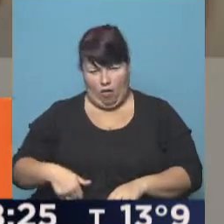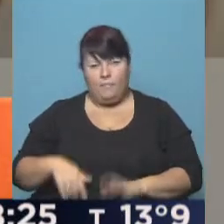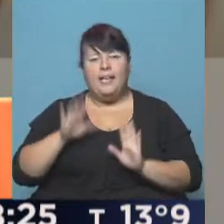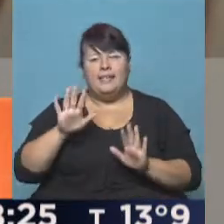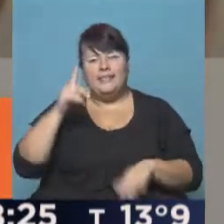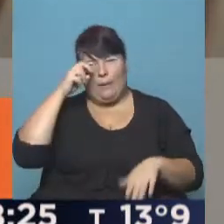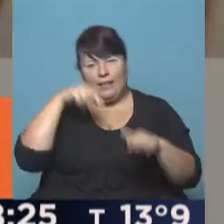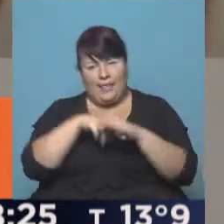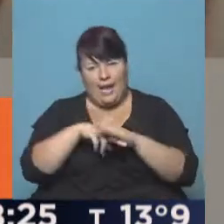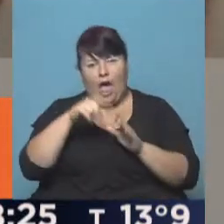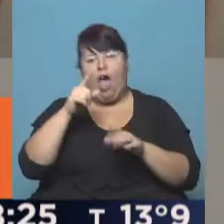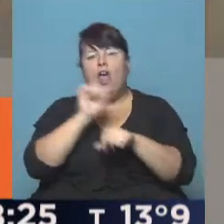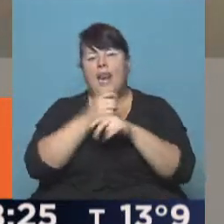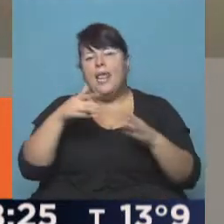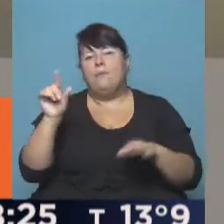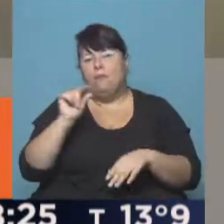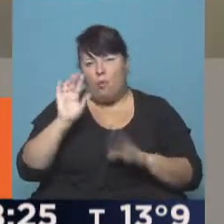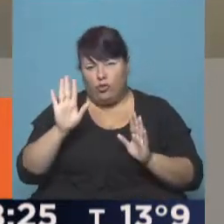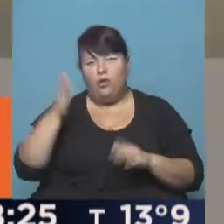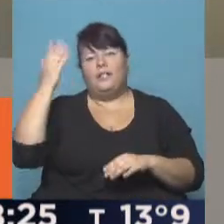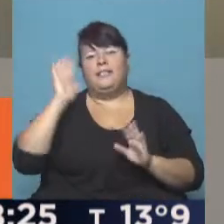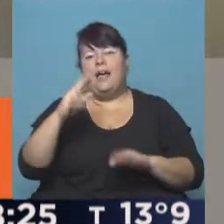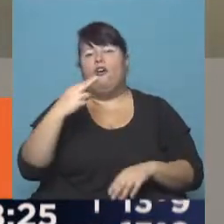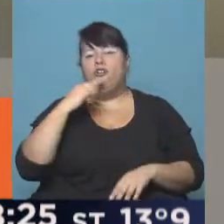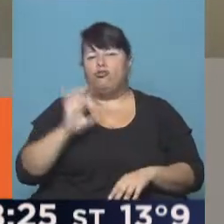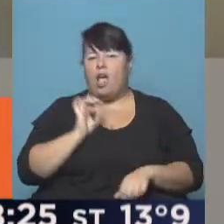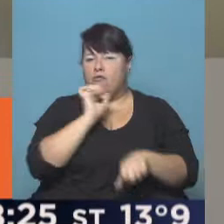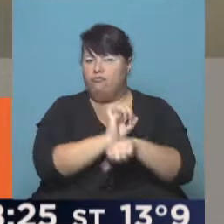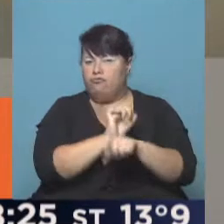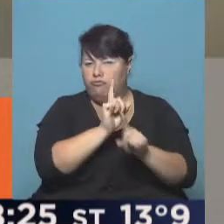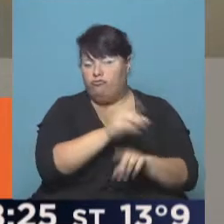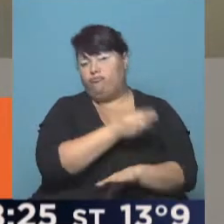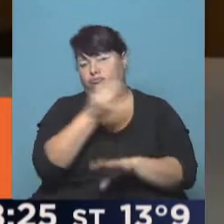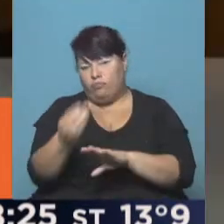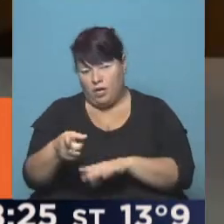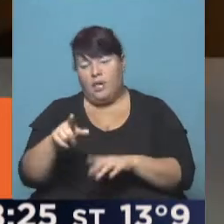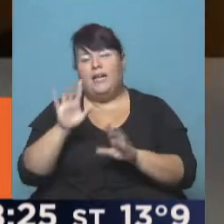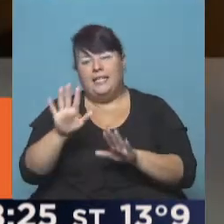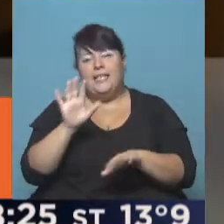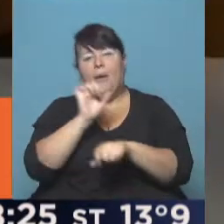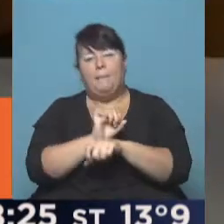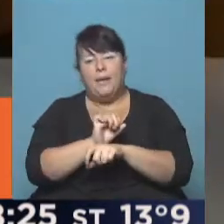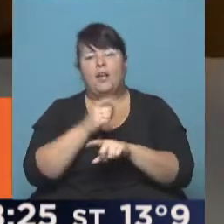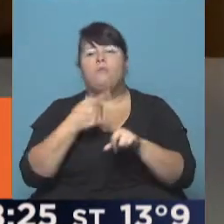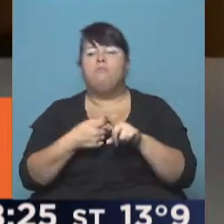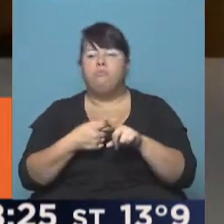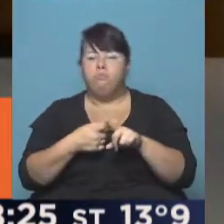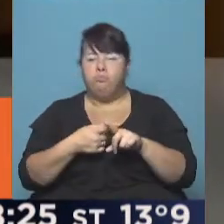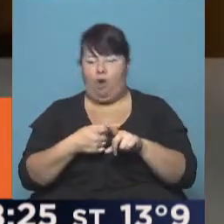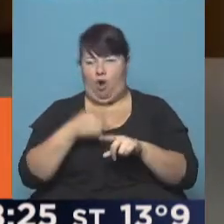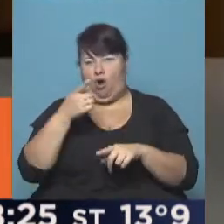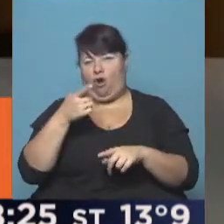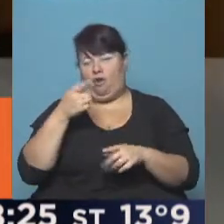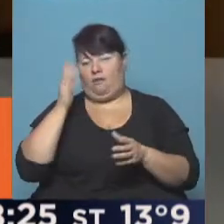encontraba hospitalizado en libertad condicional tras haber pasado 11 años en la cárcel, donde purgaba una pena por